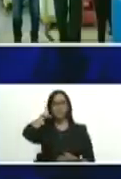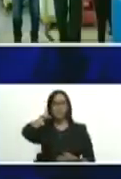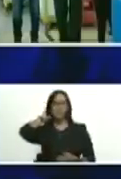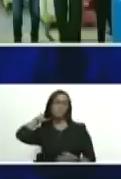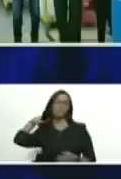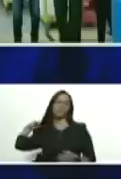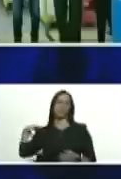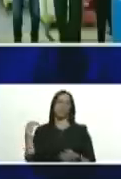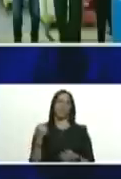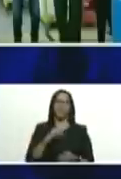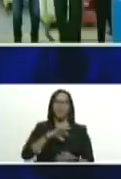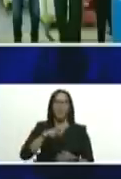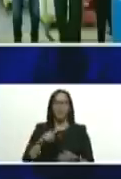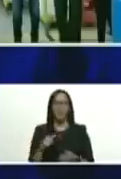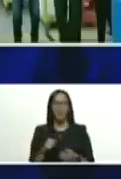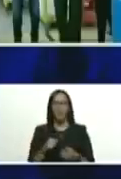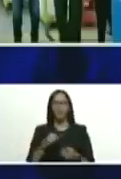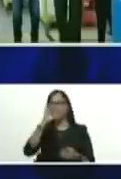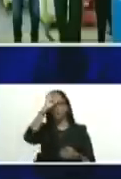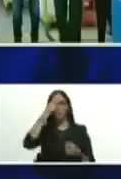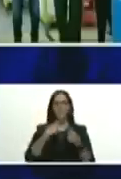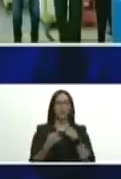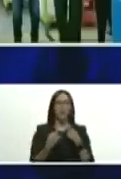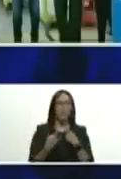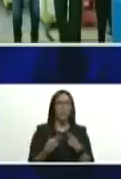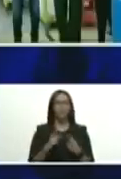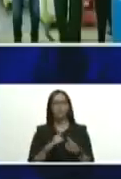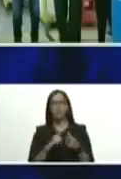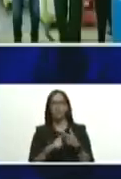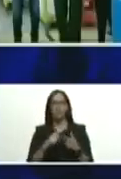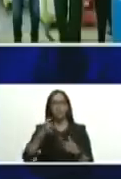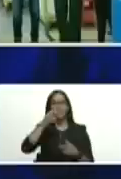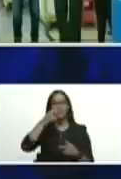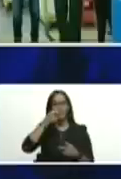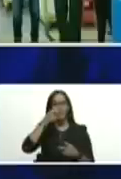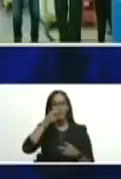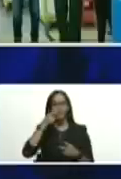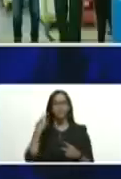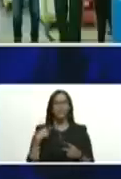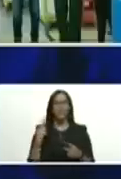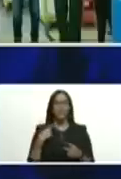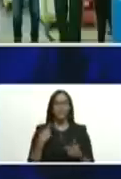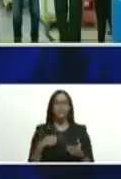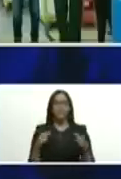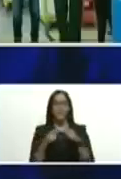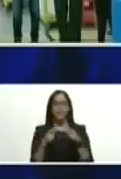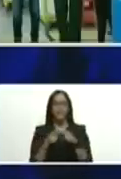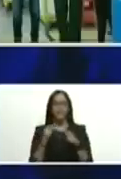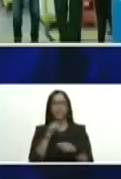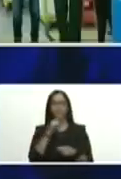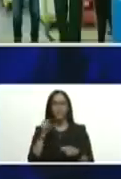se roban no sé qué cosa, entonces hay que estar vigilante. Tienen que tener equipos ustedes que vigilen